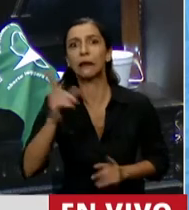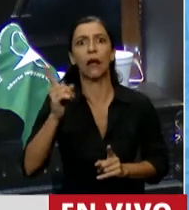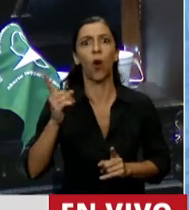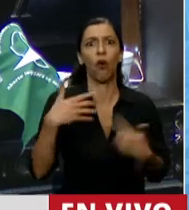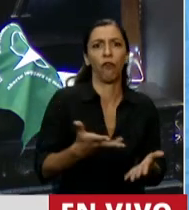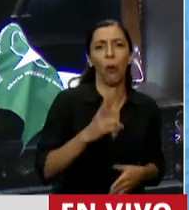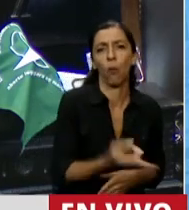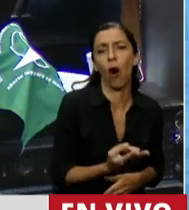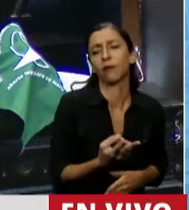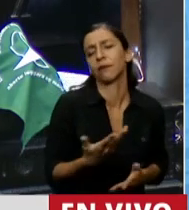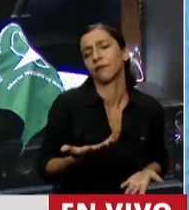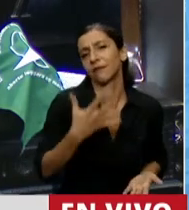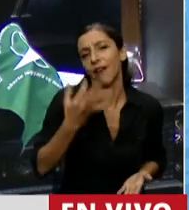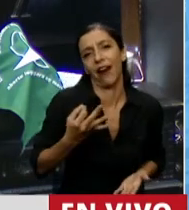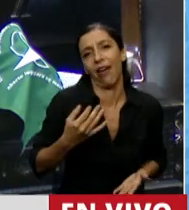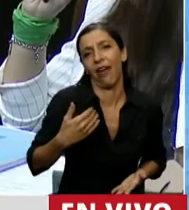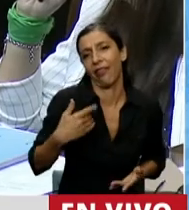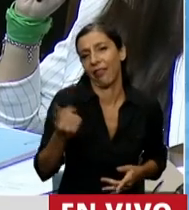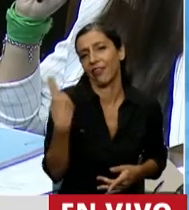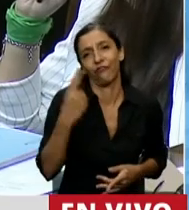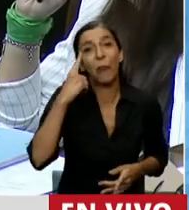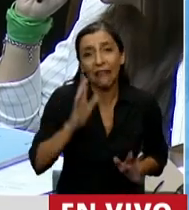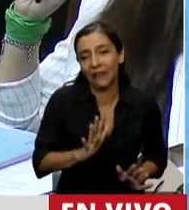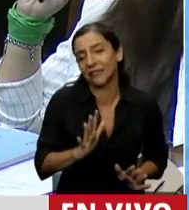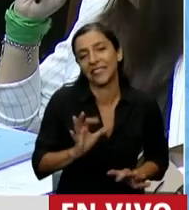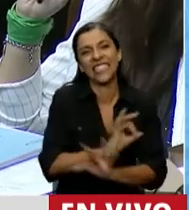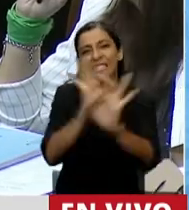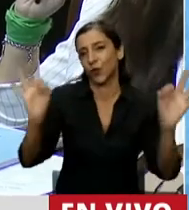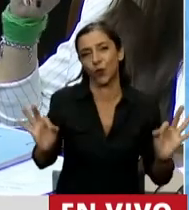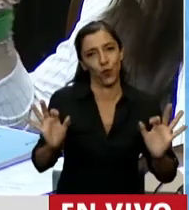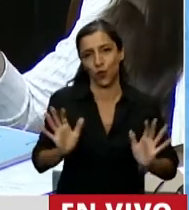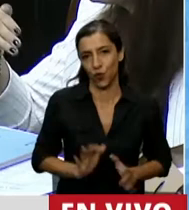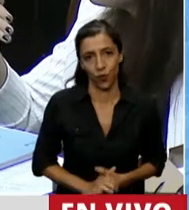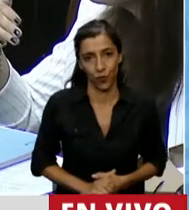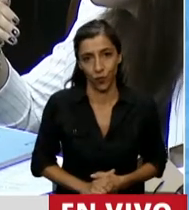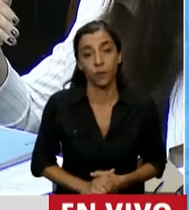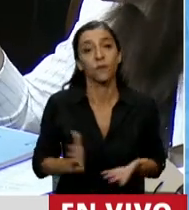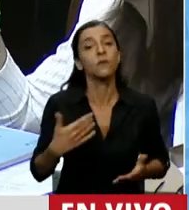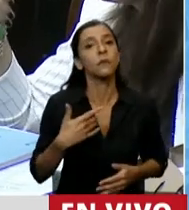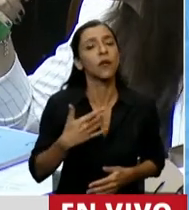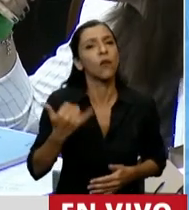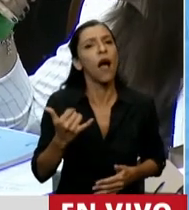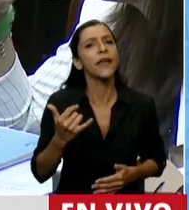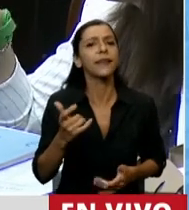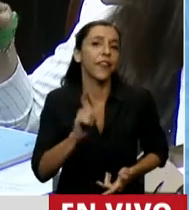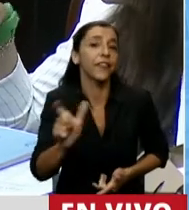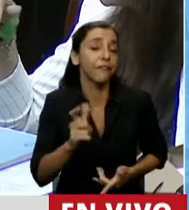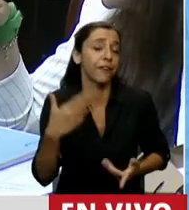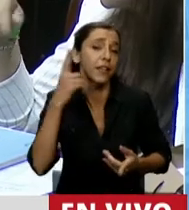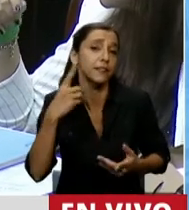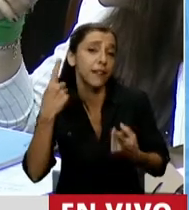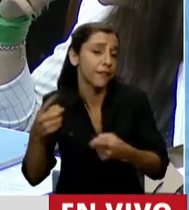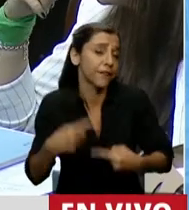no cabe en la cabeza de ninguno de los que hoy estamos acá. Pero sí tenemos algunas diferencias en cuanto a algunos